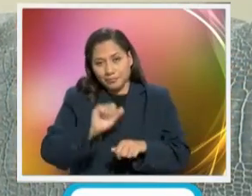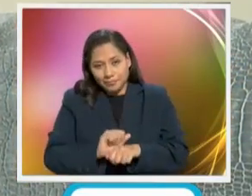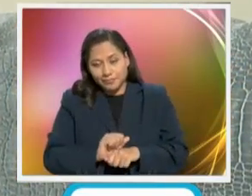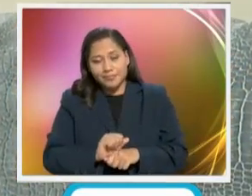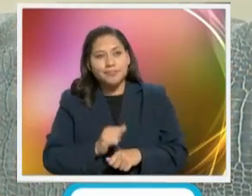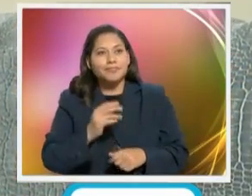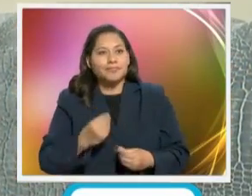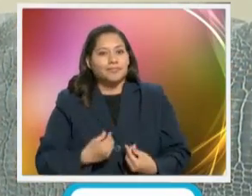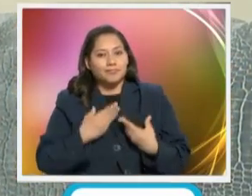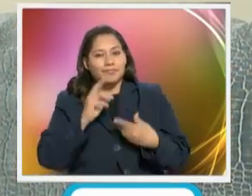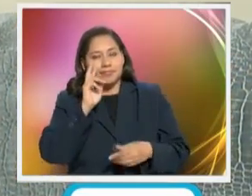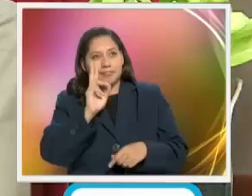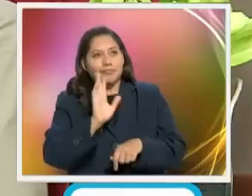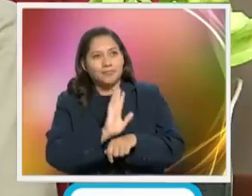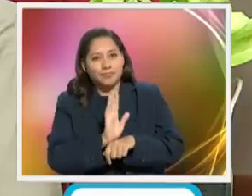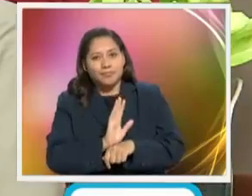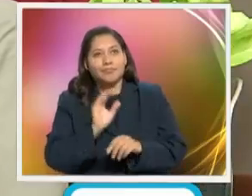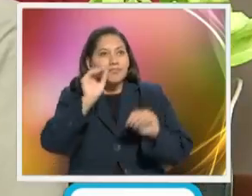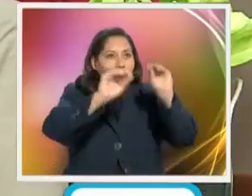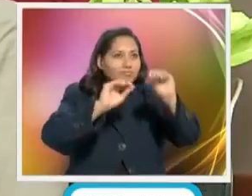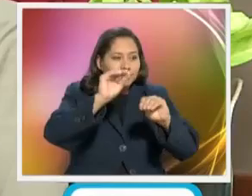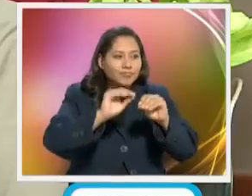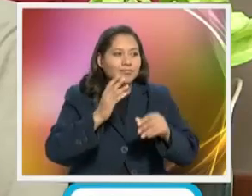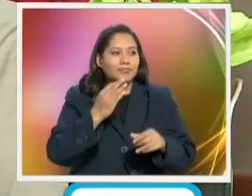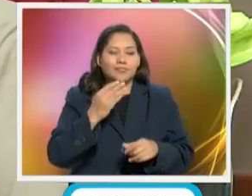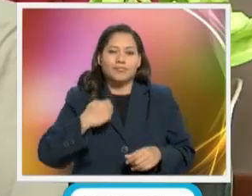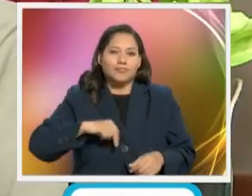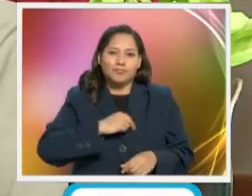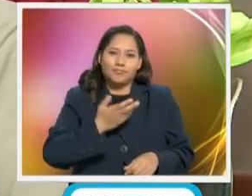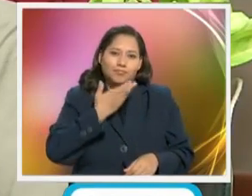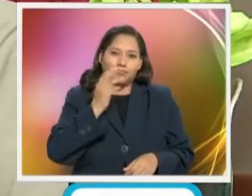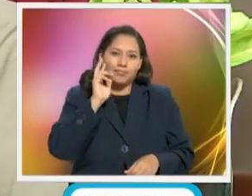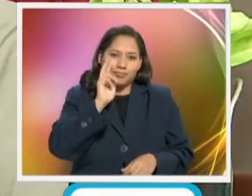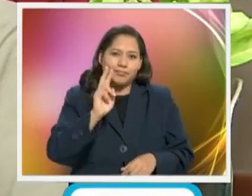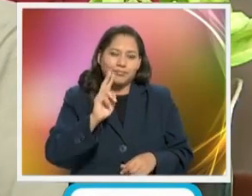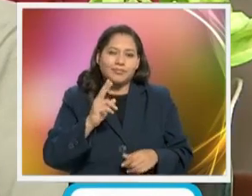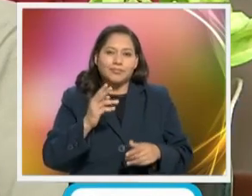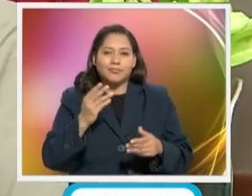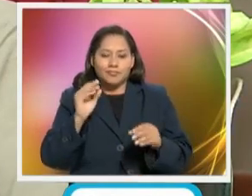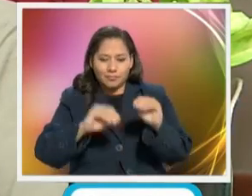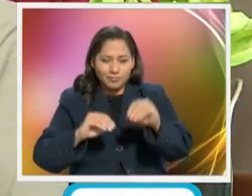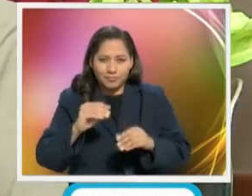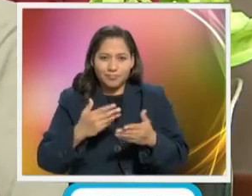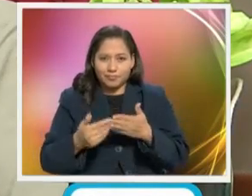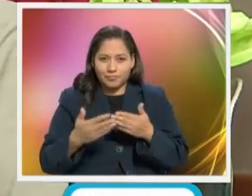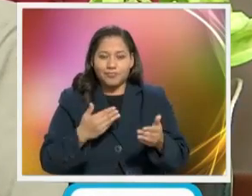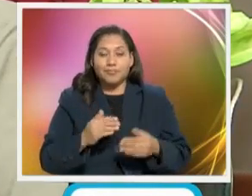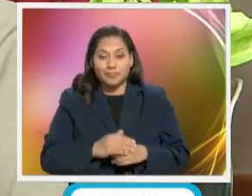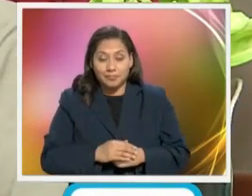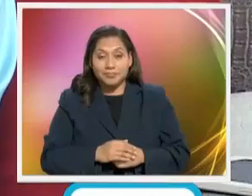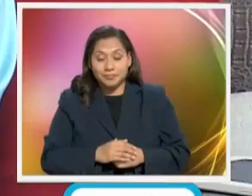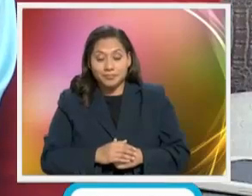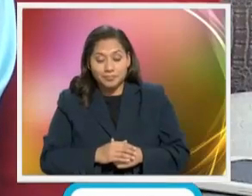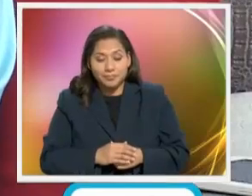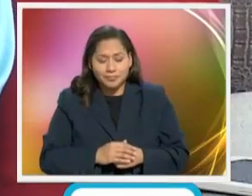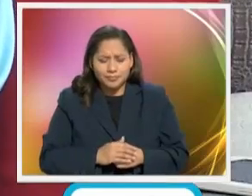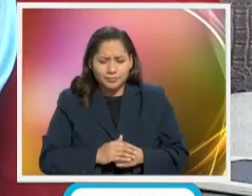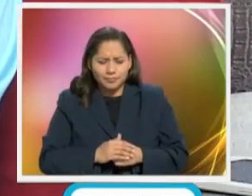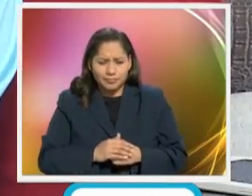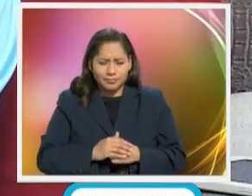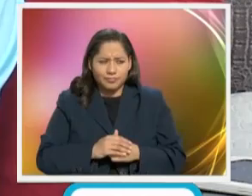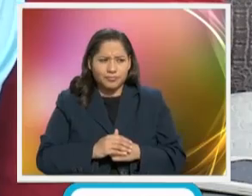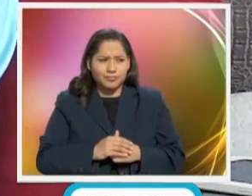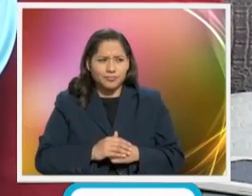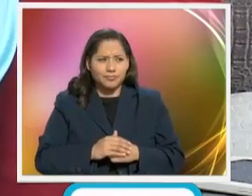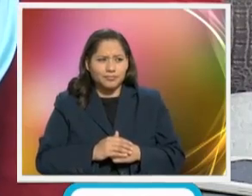de películas con Exacto. efectos especiales que estamos acostumbrados a ver actualmente, ¿no? Con la tecnología. Exactamente. Y sobre todo es que está muy interesante que los